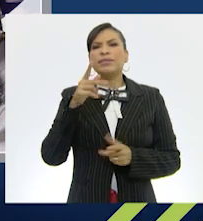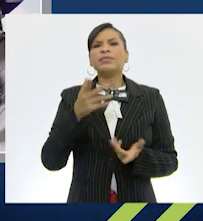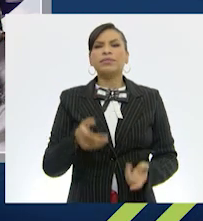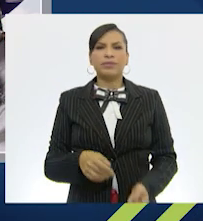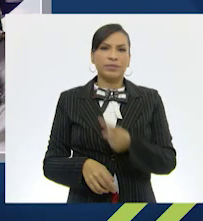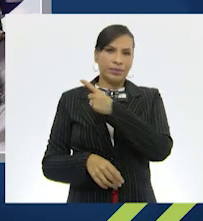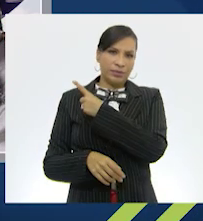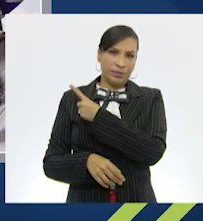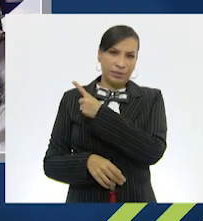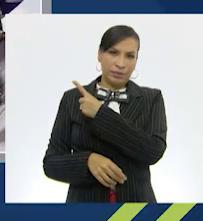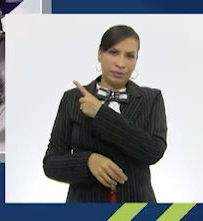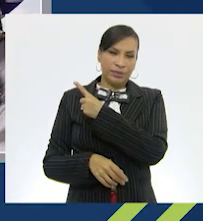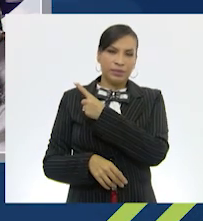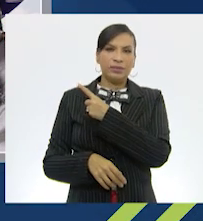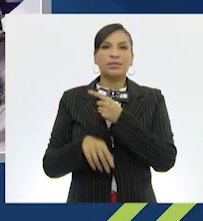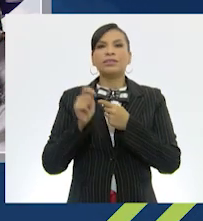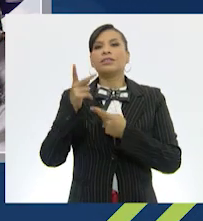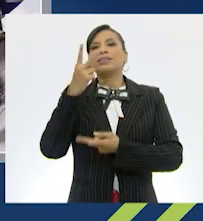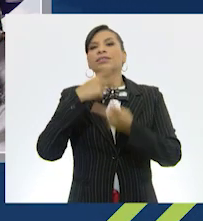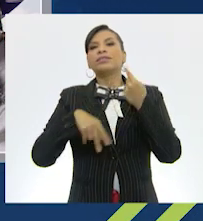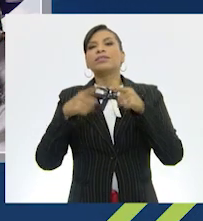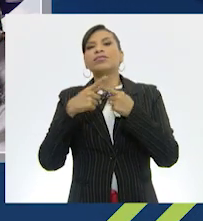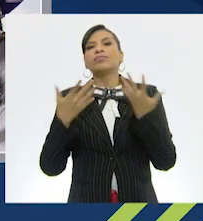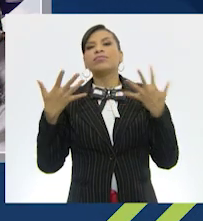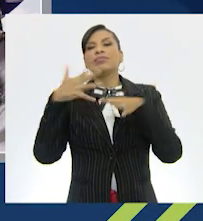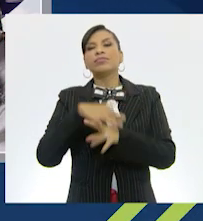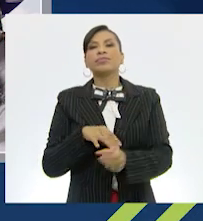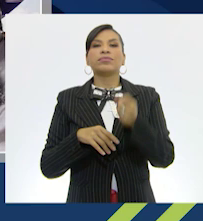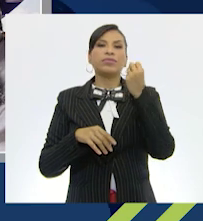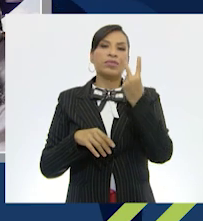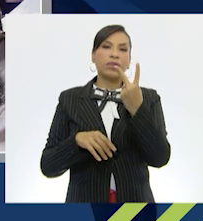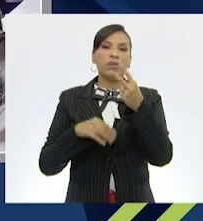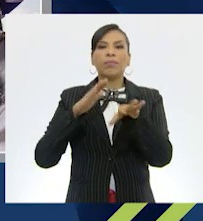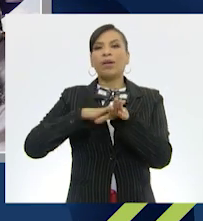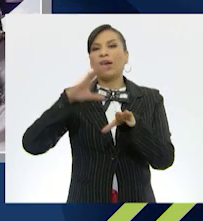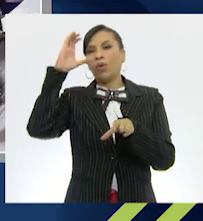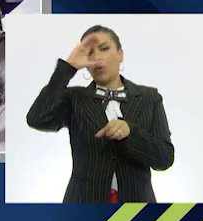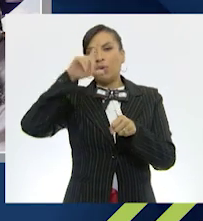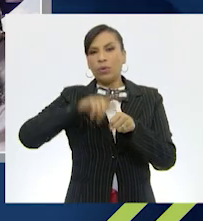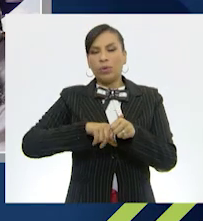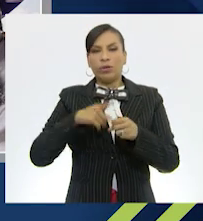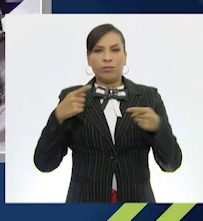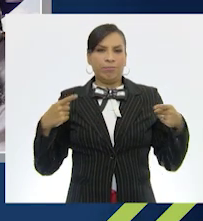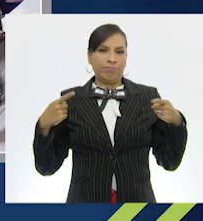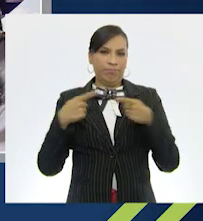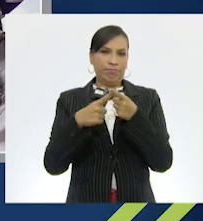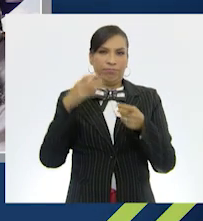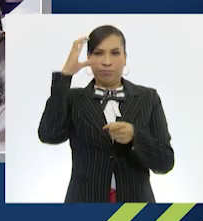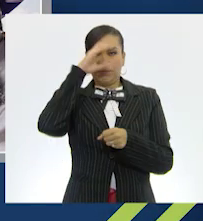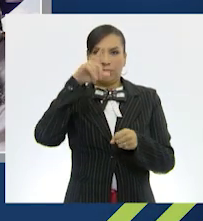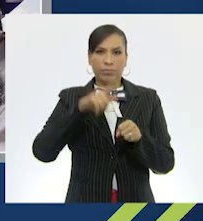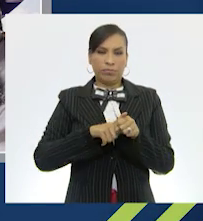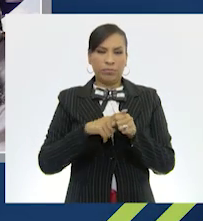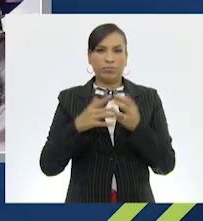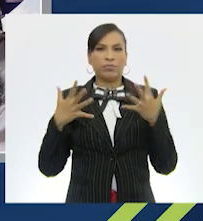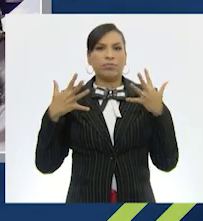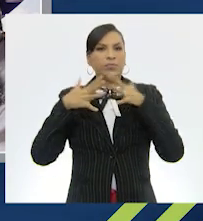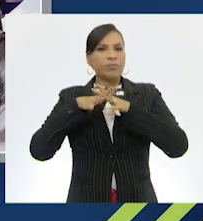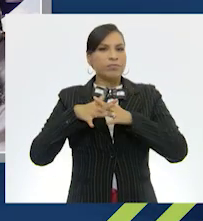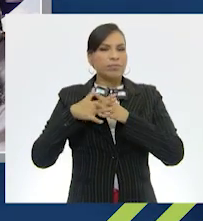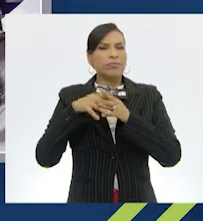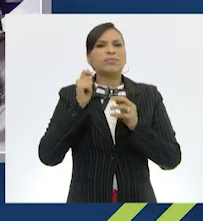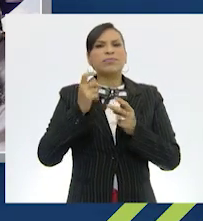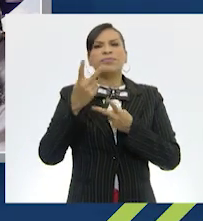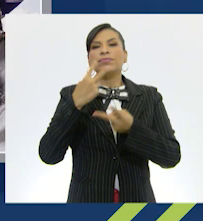el sincretismo es el producto de la mezcla entre dos o más culturas, y este choque cultural y de mestizaje